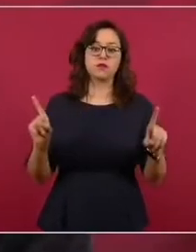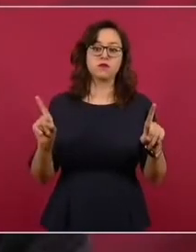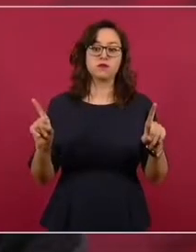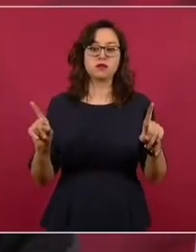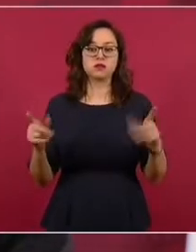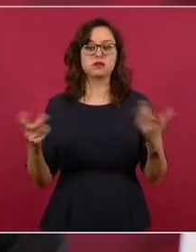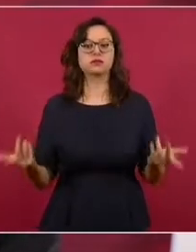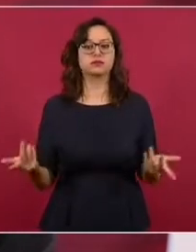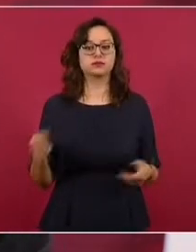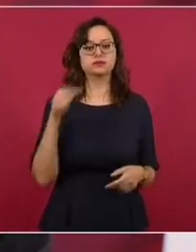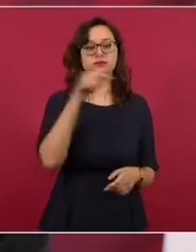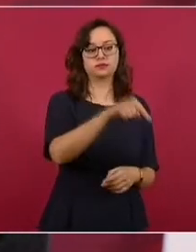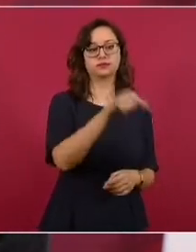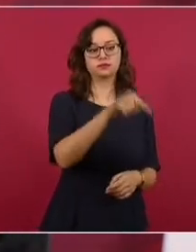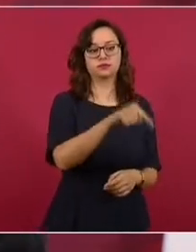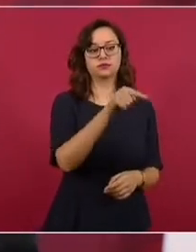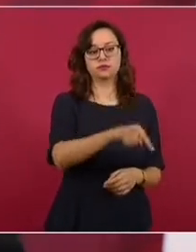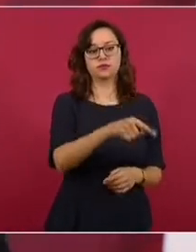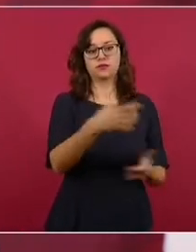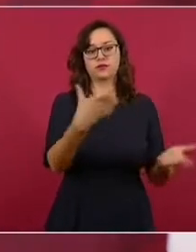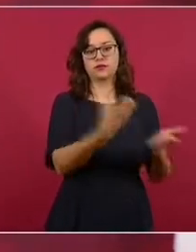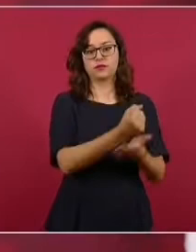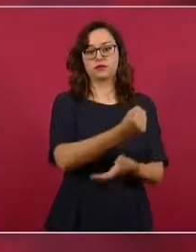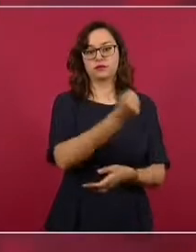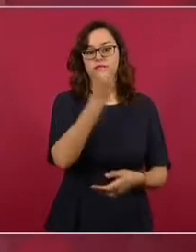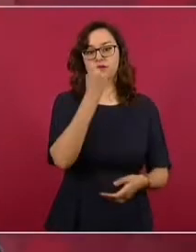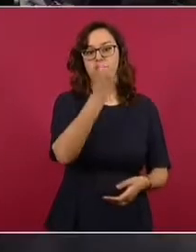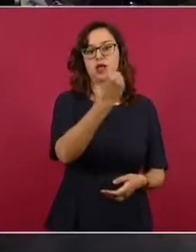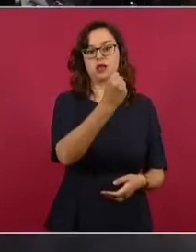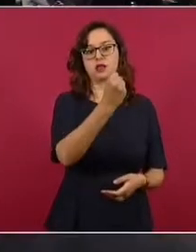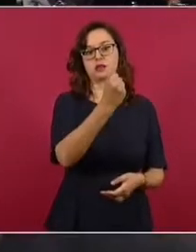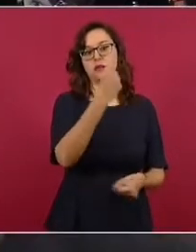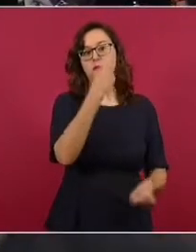Ernesto Rulfo, gana el primer gobernador.